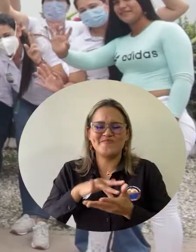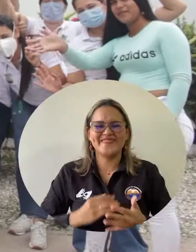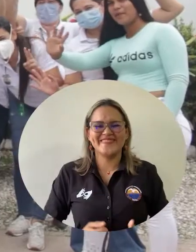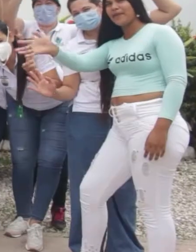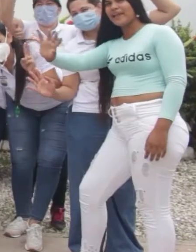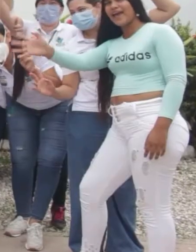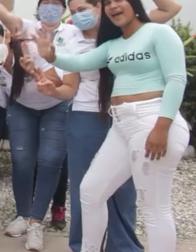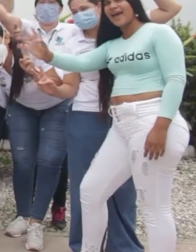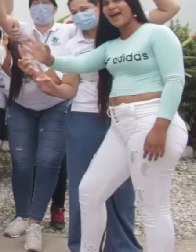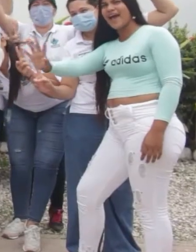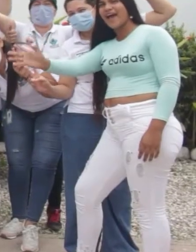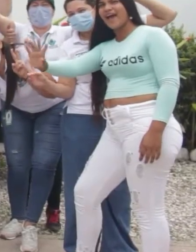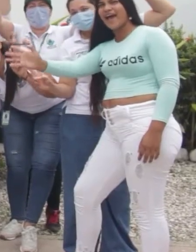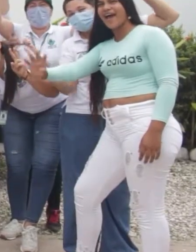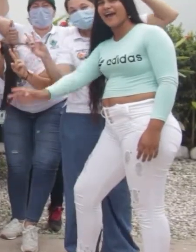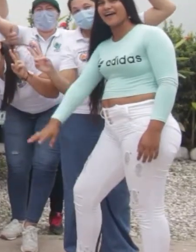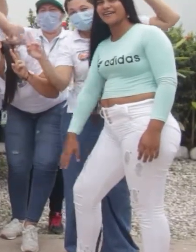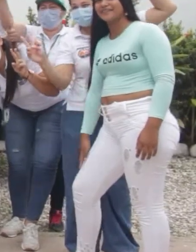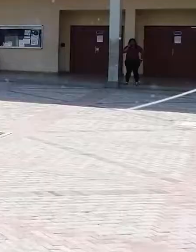¡Viva familia!